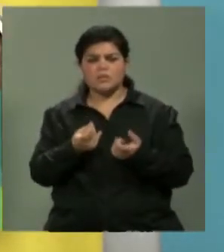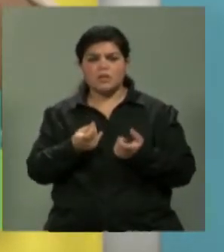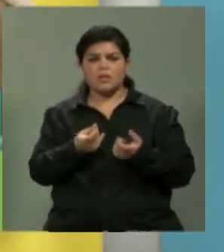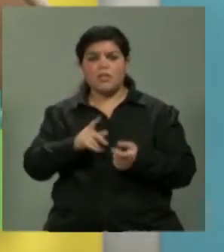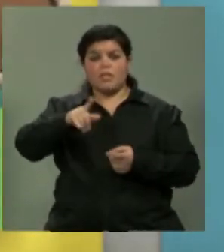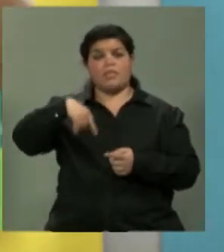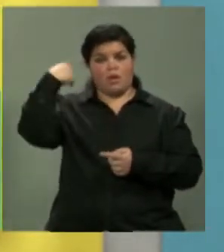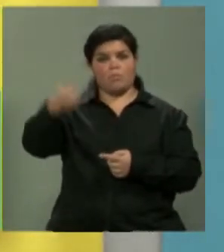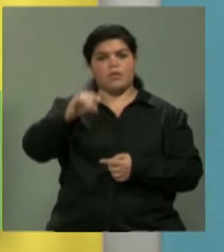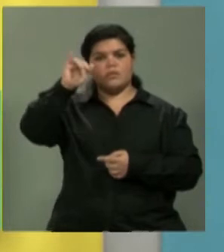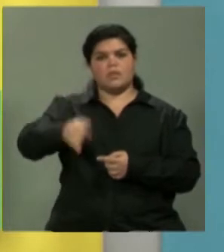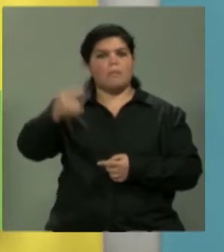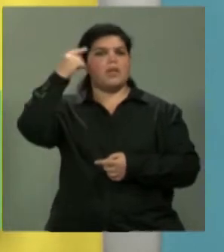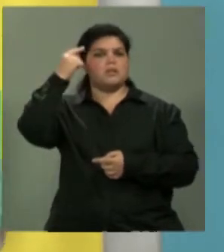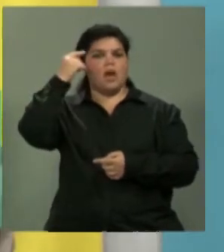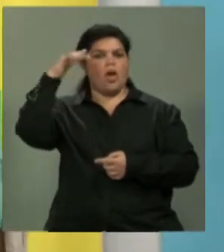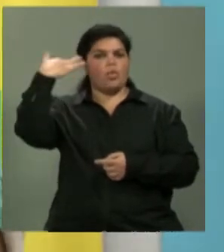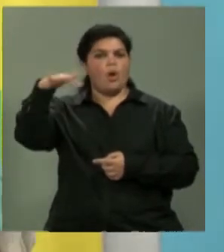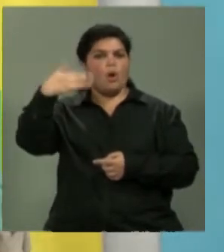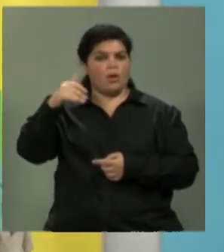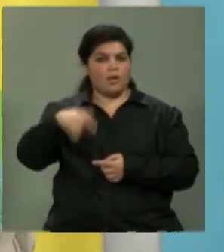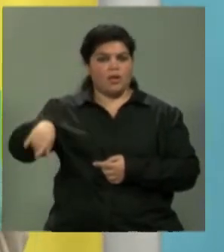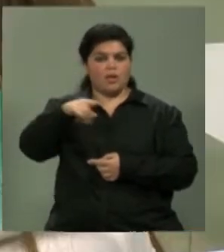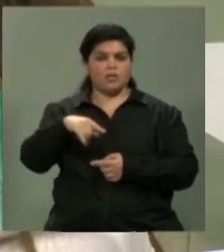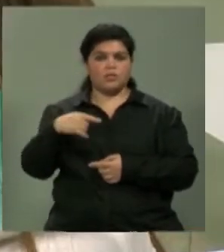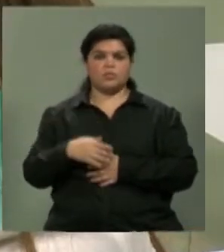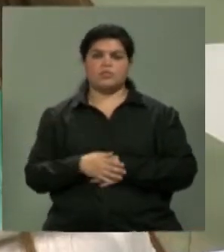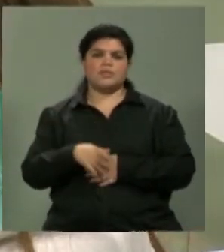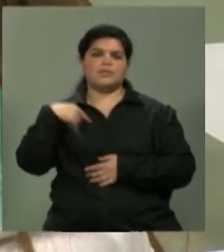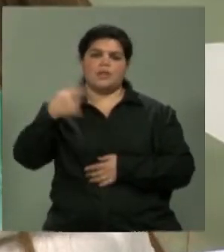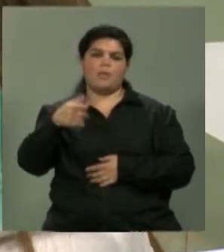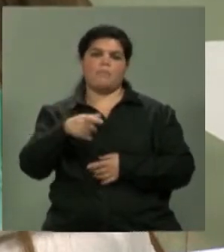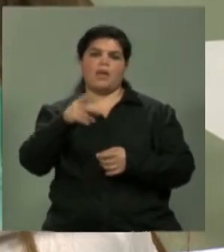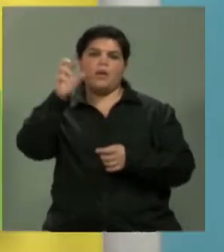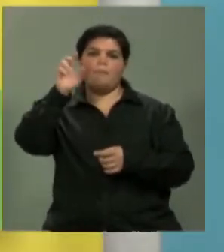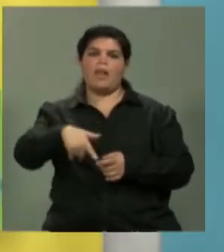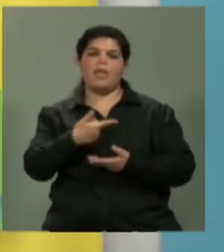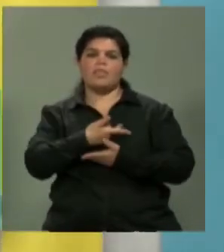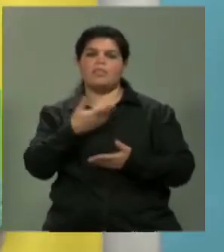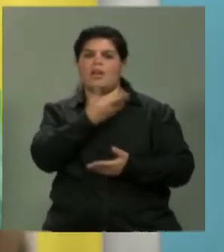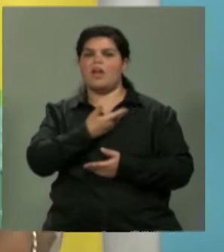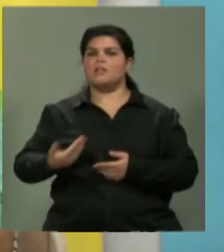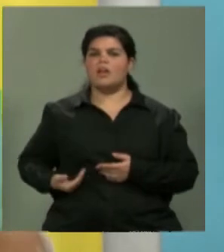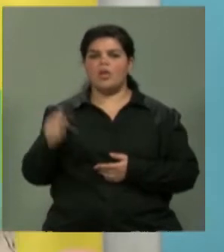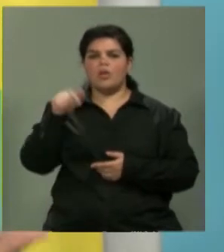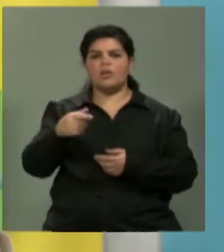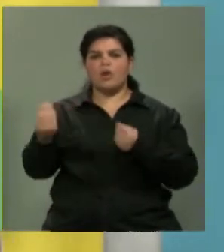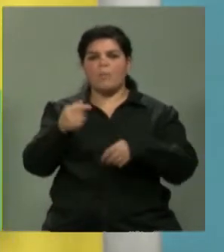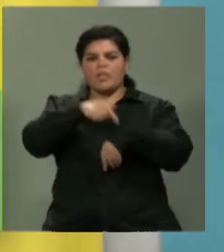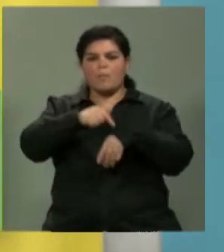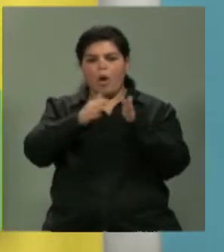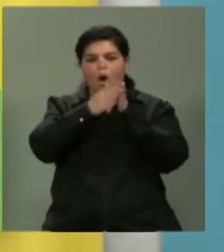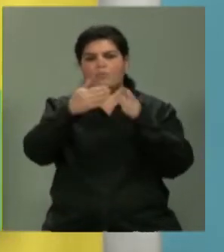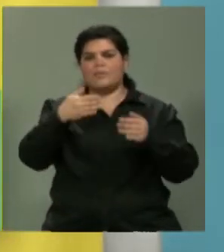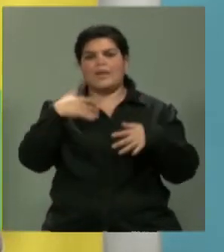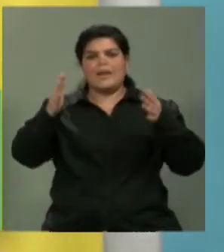¿no es cierto? Todos esos los grandes pensadores que nunca terminan siendo en política de Estado, porque el político argentino es un político de cortoplacista. El tipo